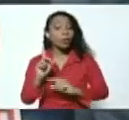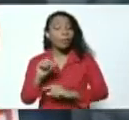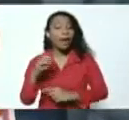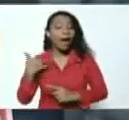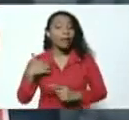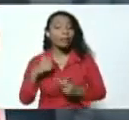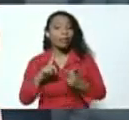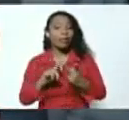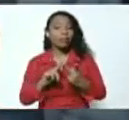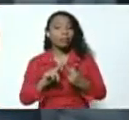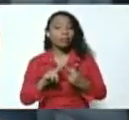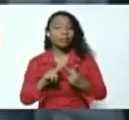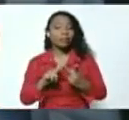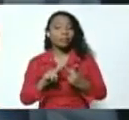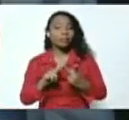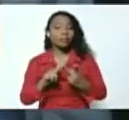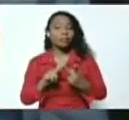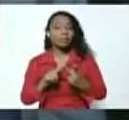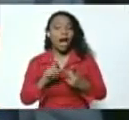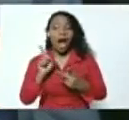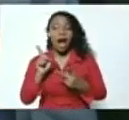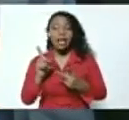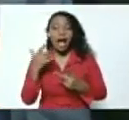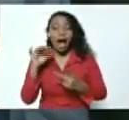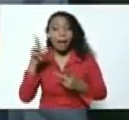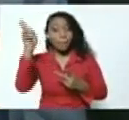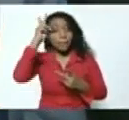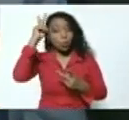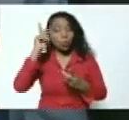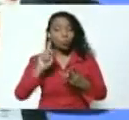Argentina. Ahí está Perú,